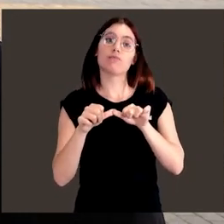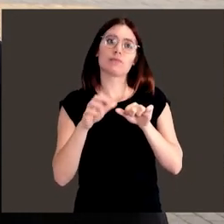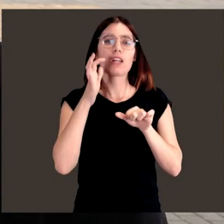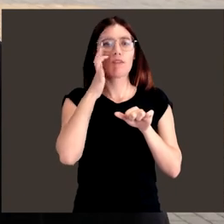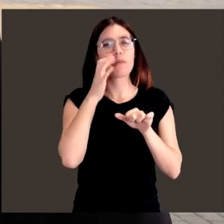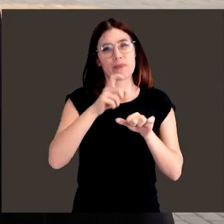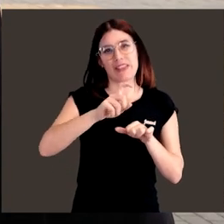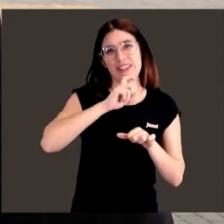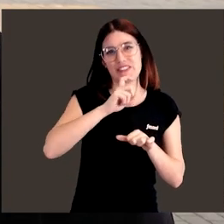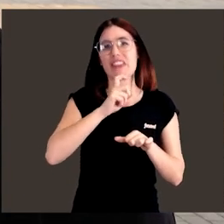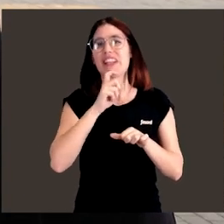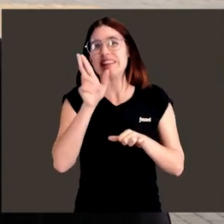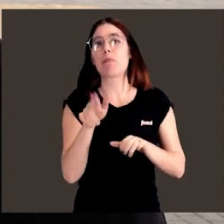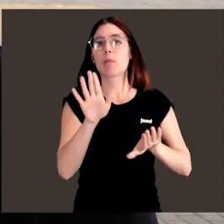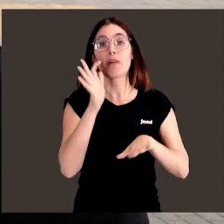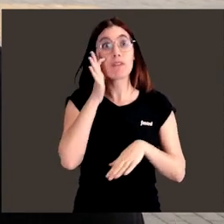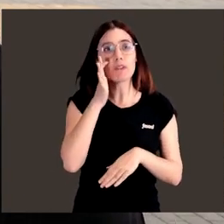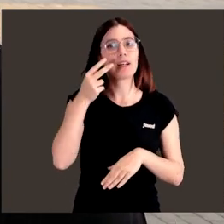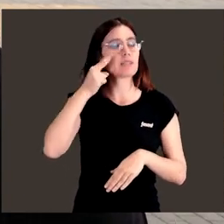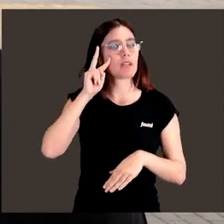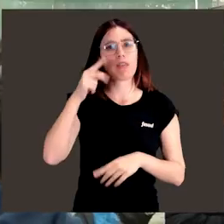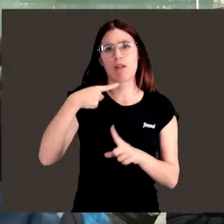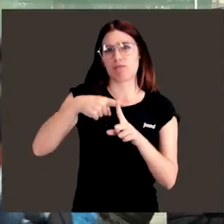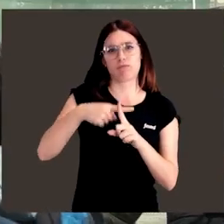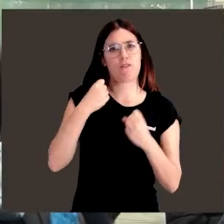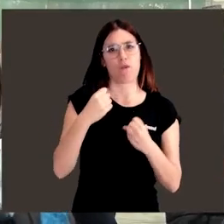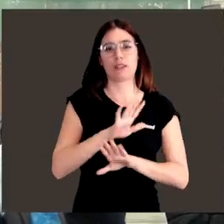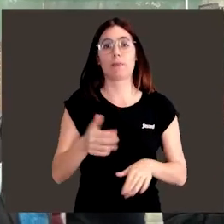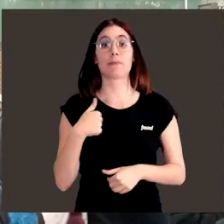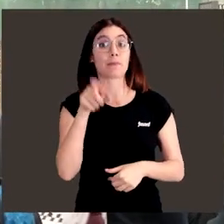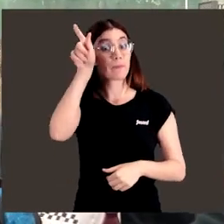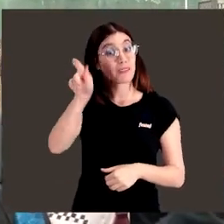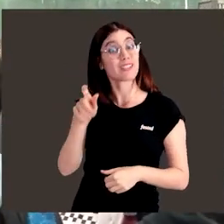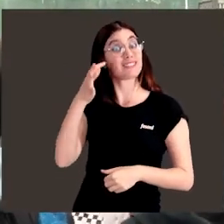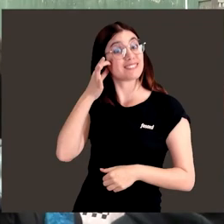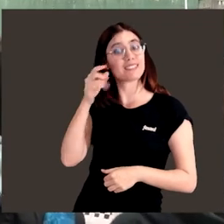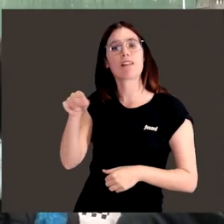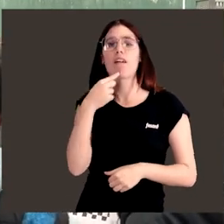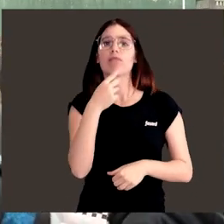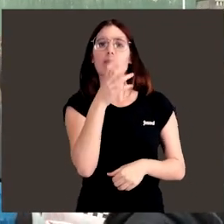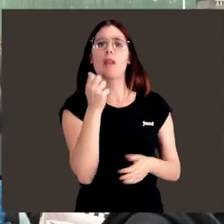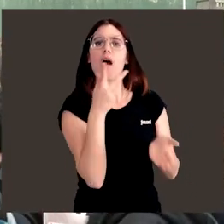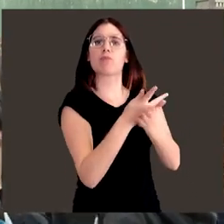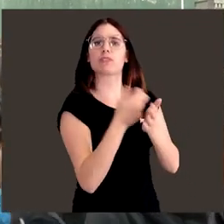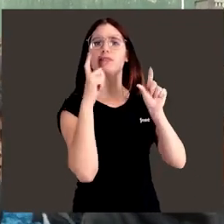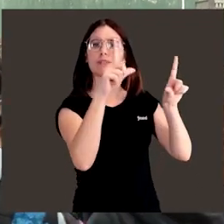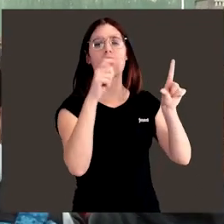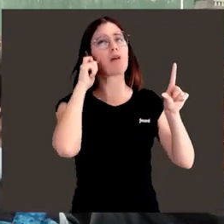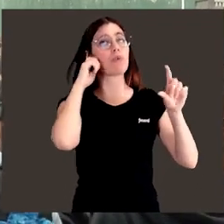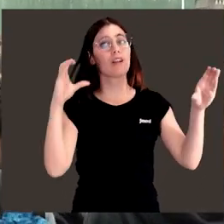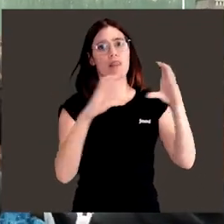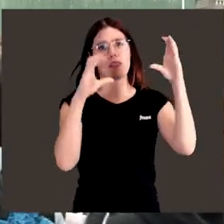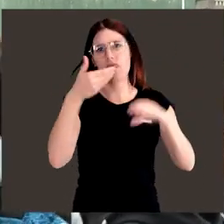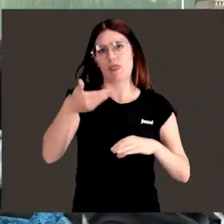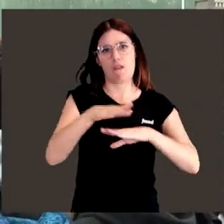a pesar de las dificultades, haya sido muy grata. Para la artista la apuesta por la visibilización de la mujer que realiza dones de